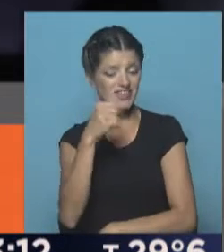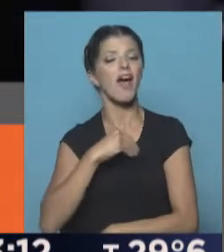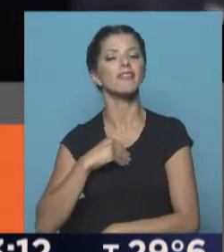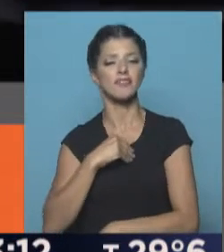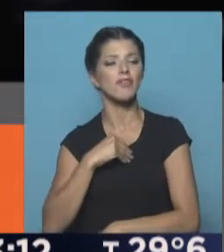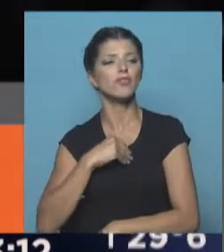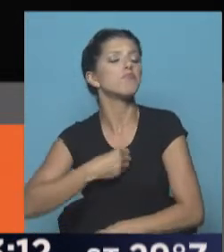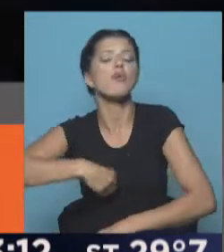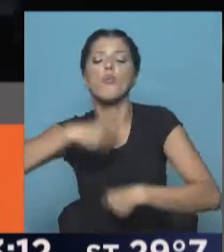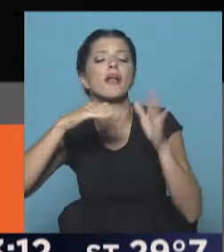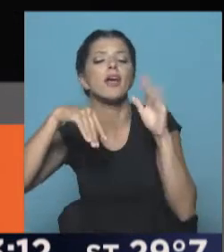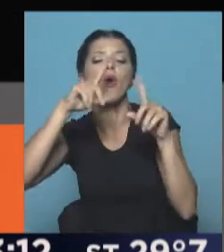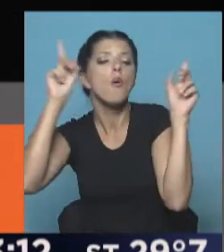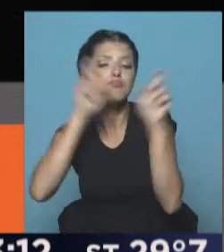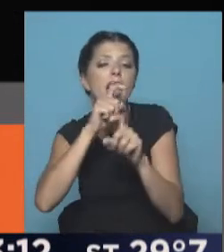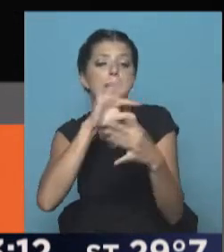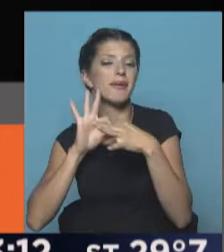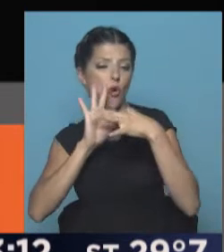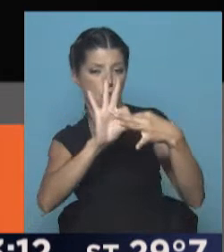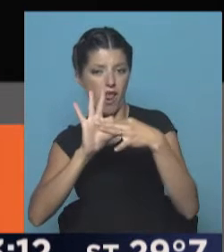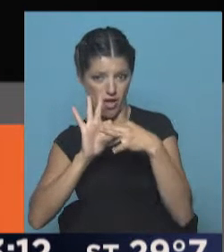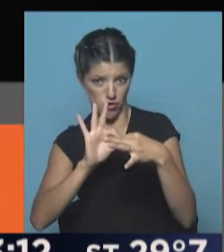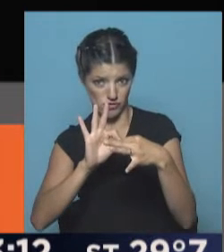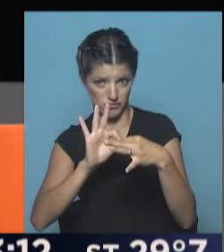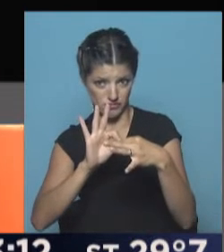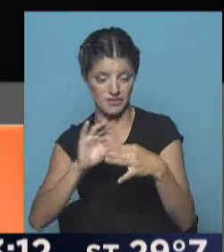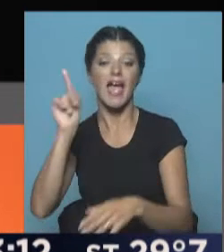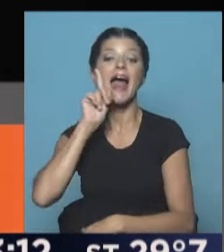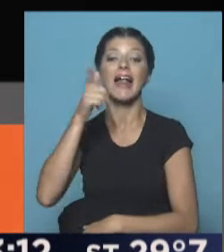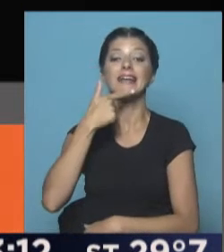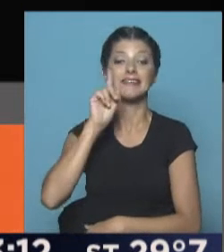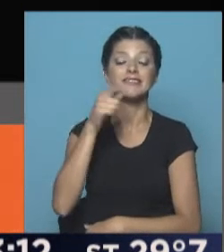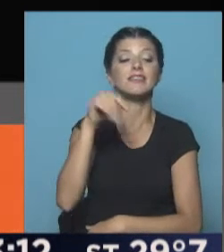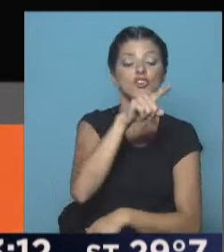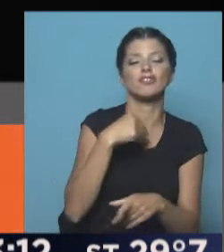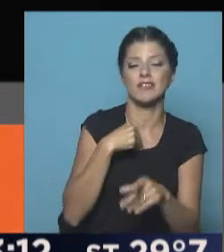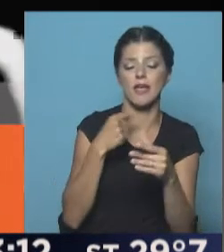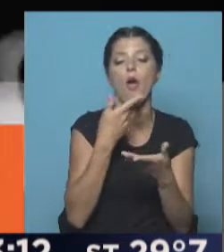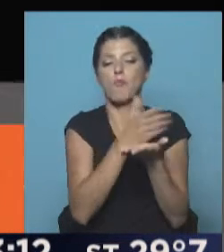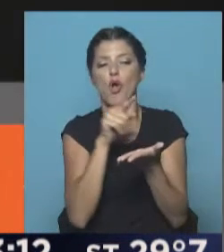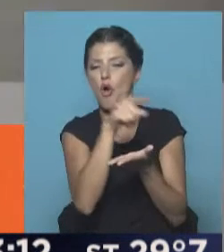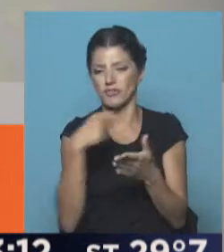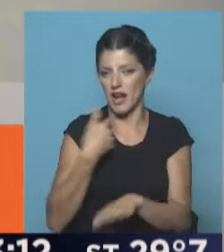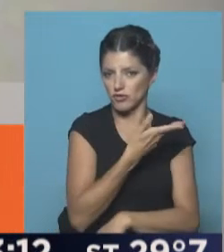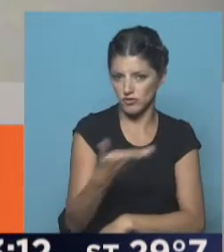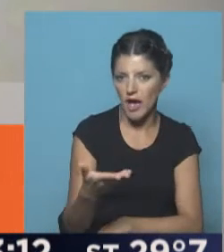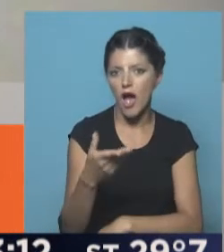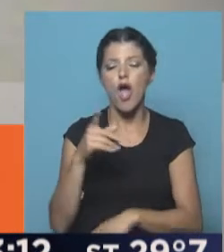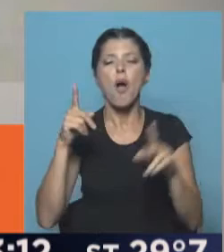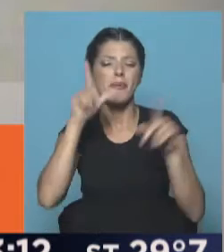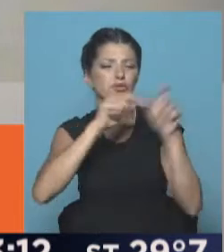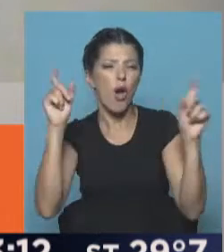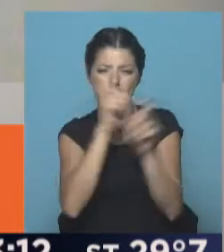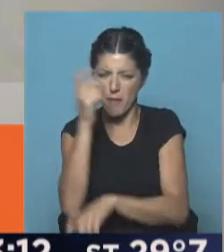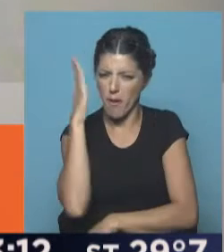múltiples motivos, alienados con respecto a las sociedades en las que viven. Psicóticos, pequeños criminales y